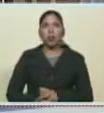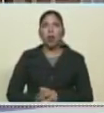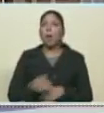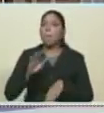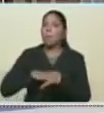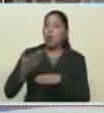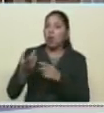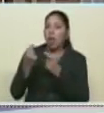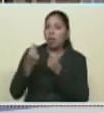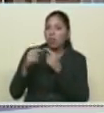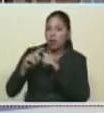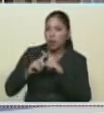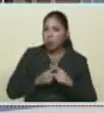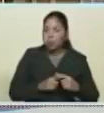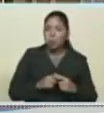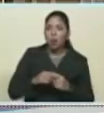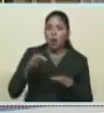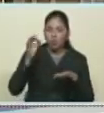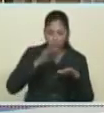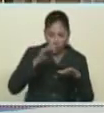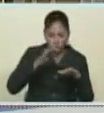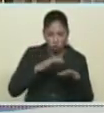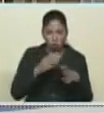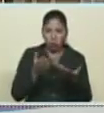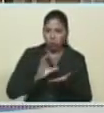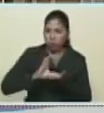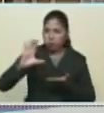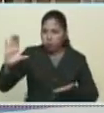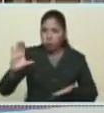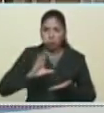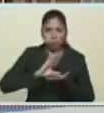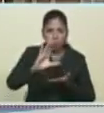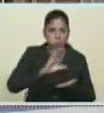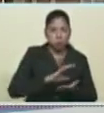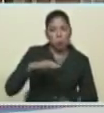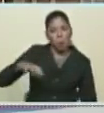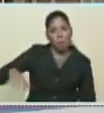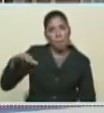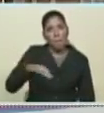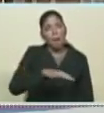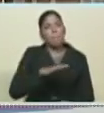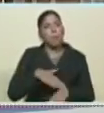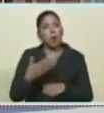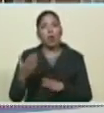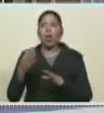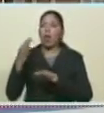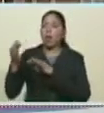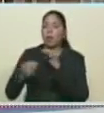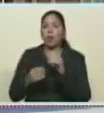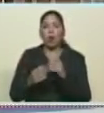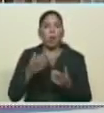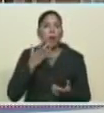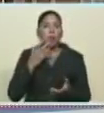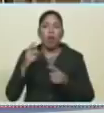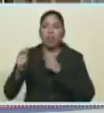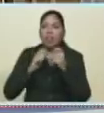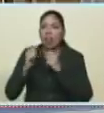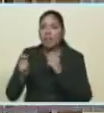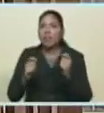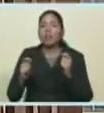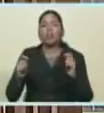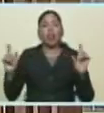porque es un fondo que compensa interterritorialmente, poblacionalmente el país, y cómo es la fórmula de